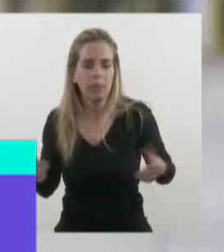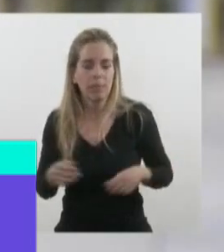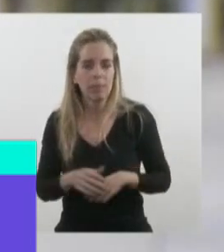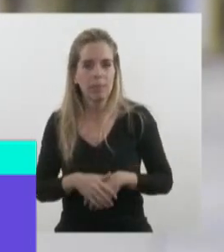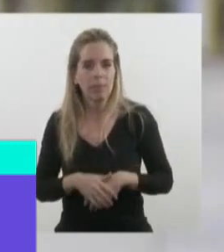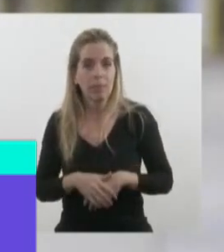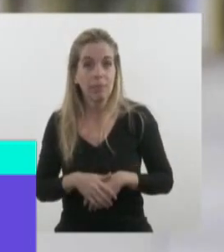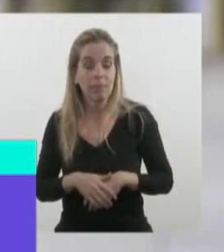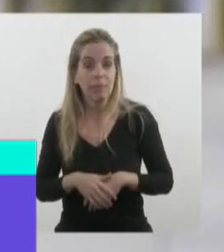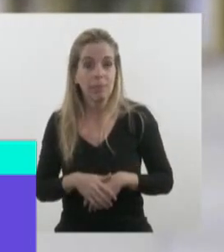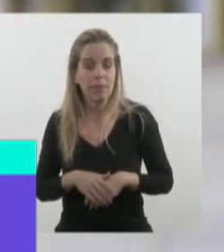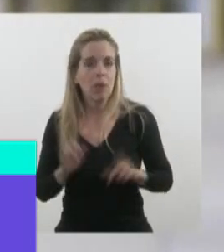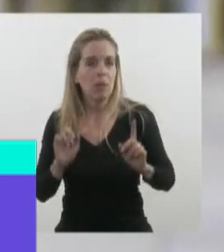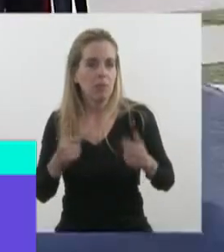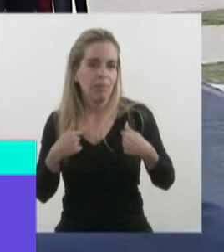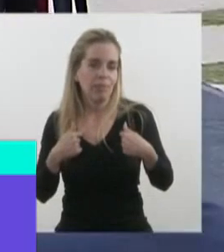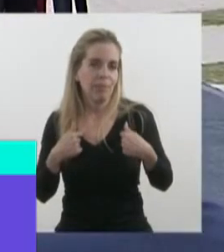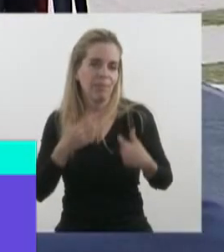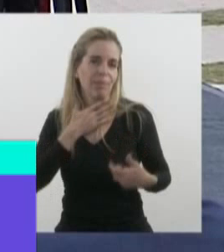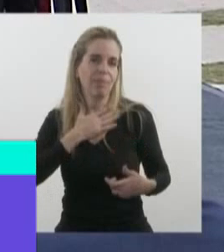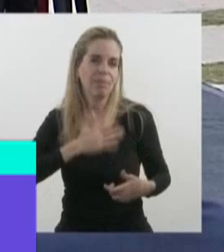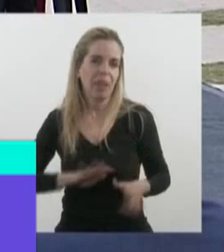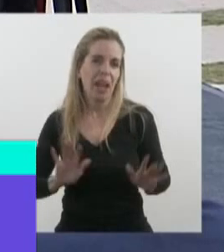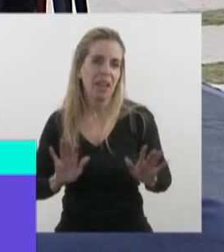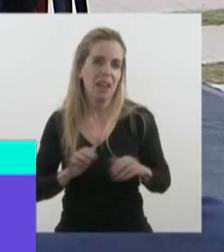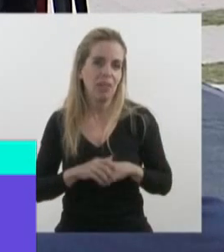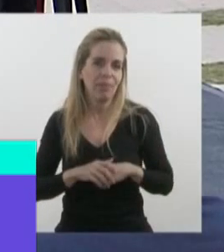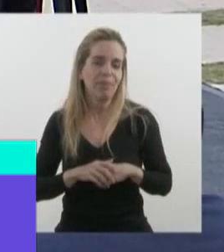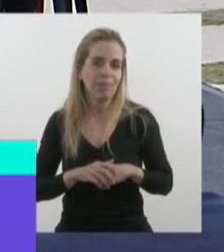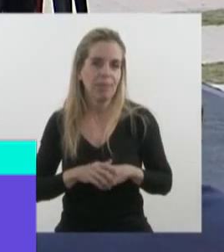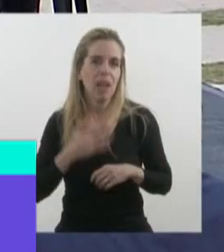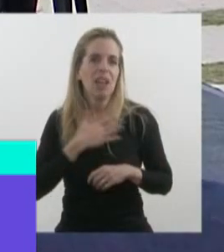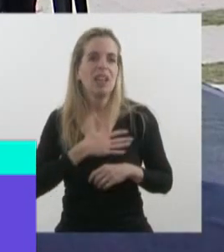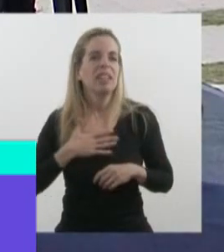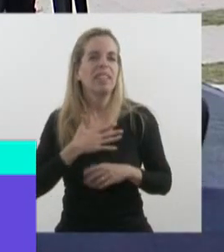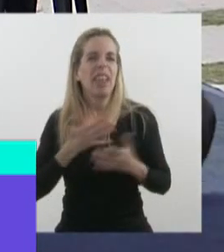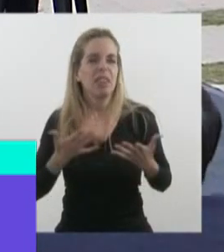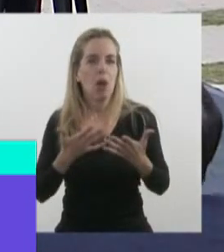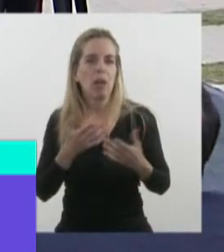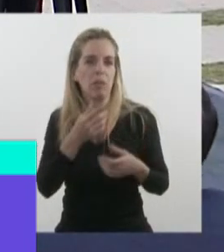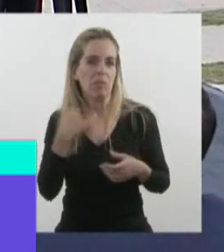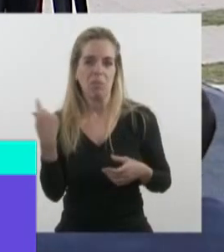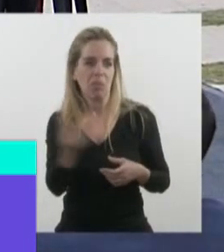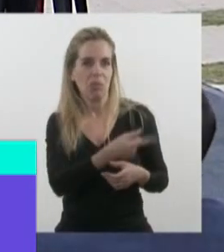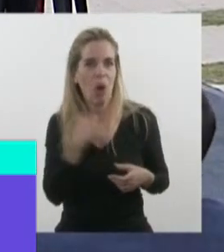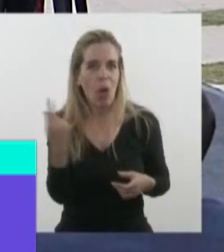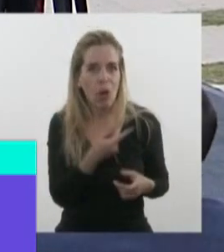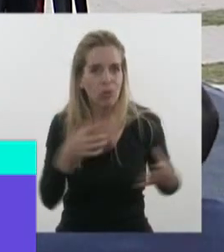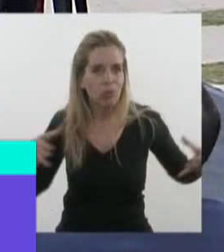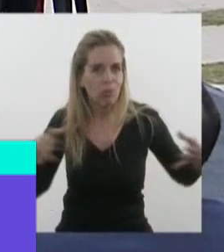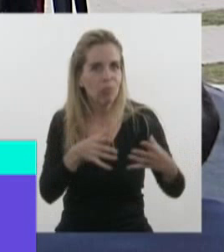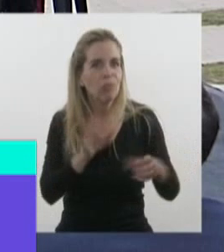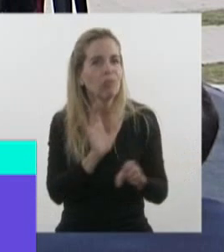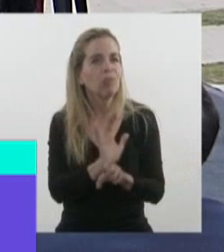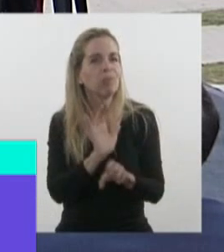Y la única tranquilidad que tengo es que yo siento que todos nosotros somos herederos de